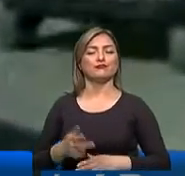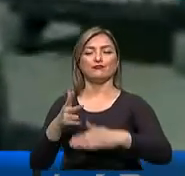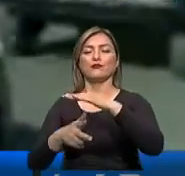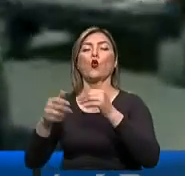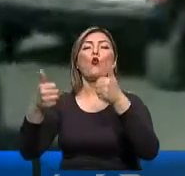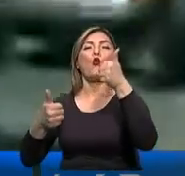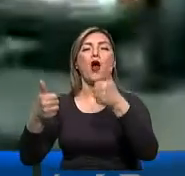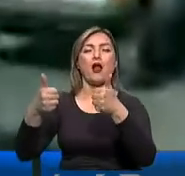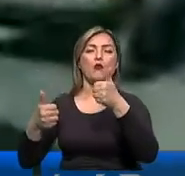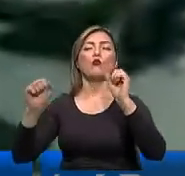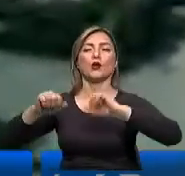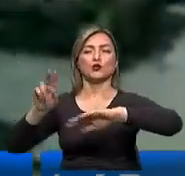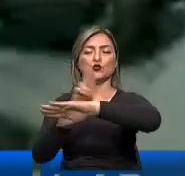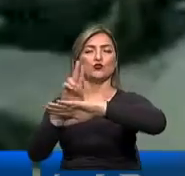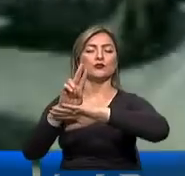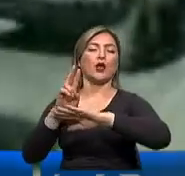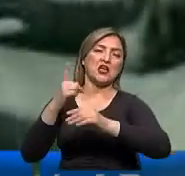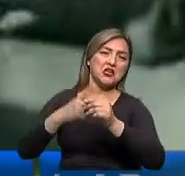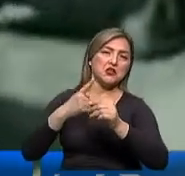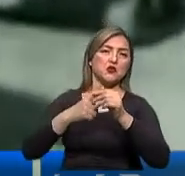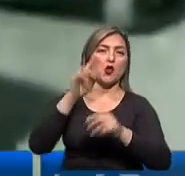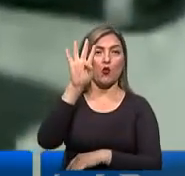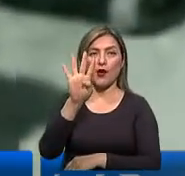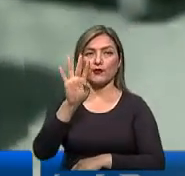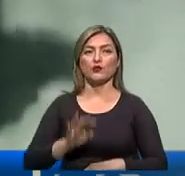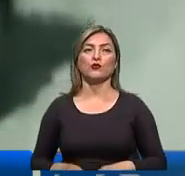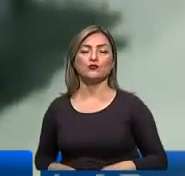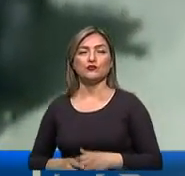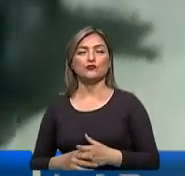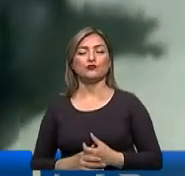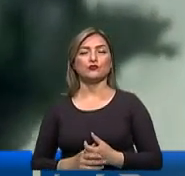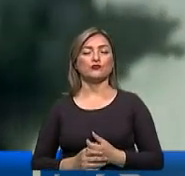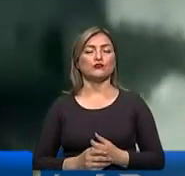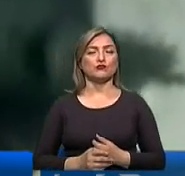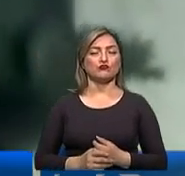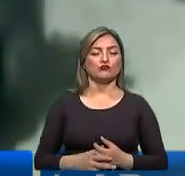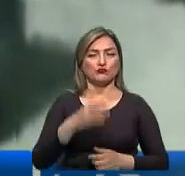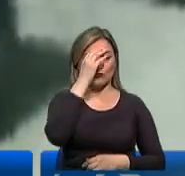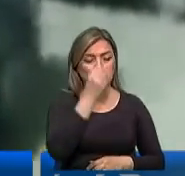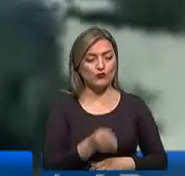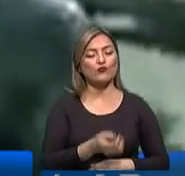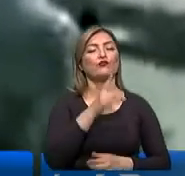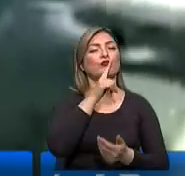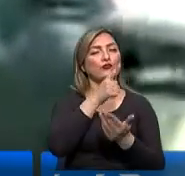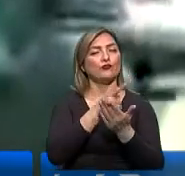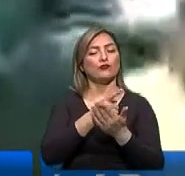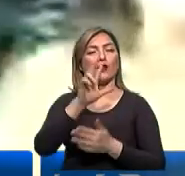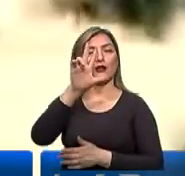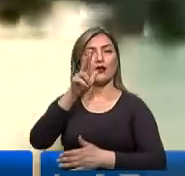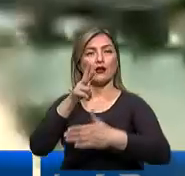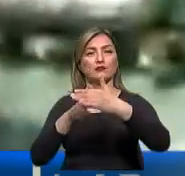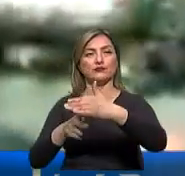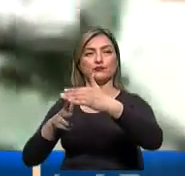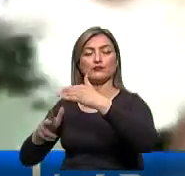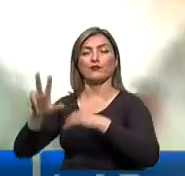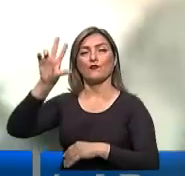habilitados? Porque sabemos que en la capital son un total de 4 que hay. Buenos días. Sí, al momento contamos con 3 estacionamientos de